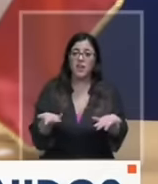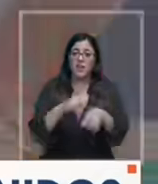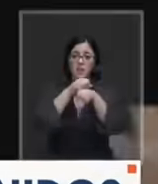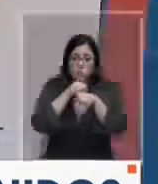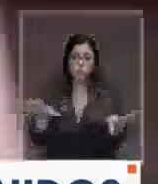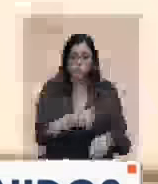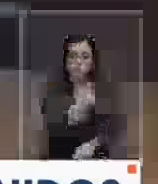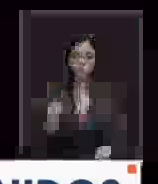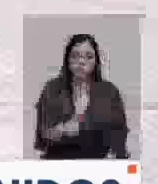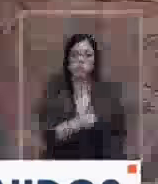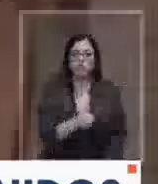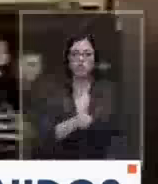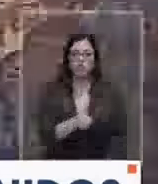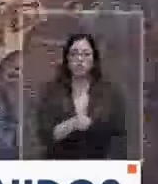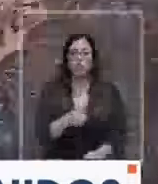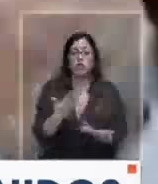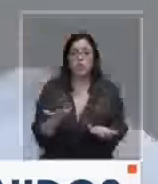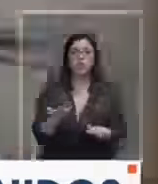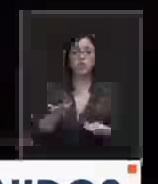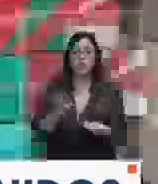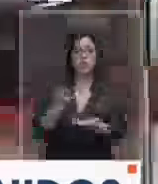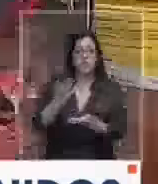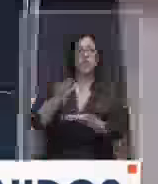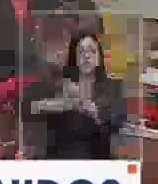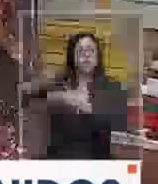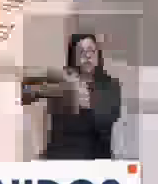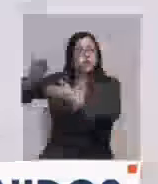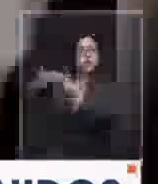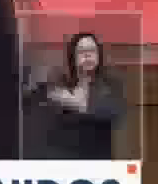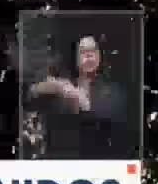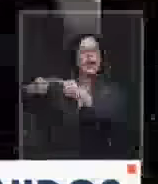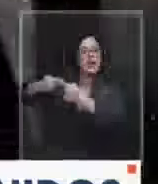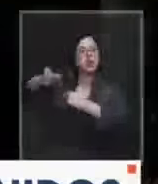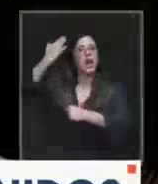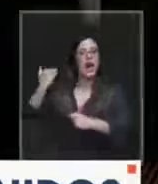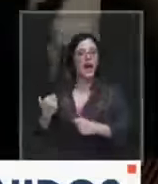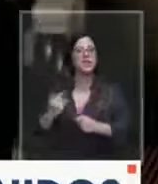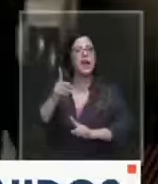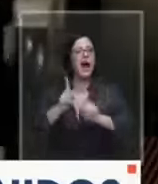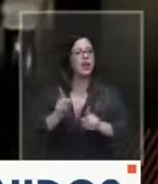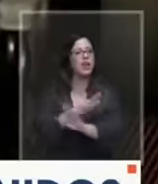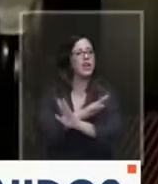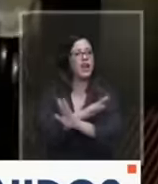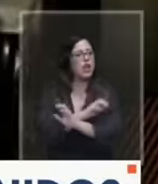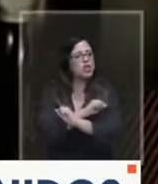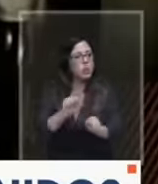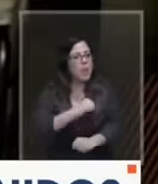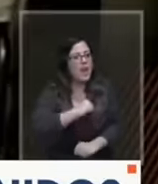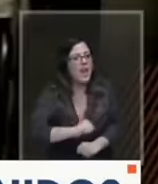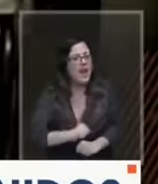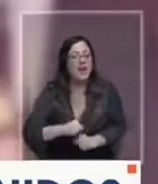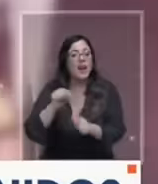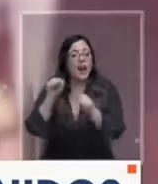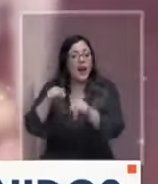todas retrocederé en el tiempo una vez más para decir que hay algo que nadie puede negar en ese momento en esos